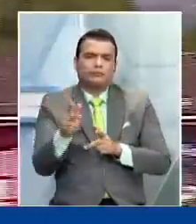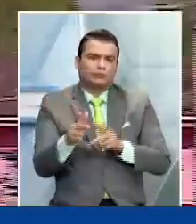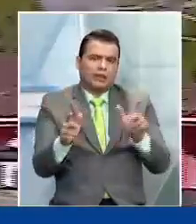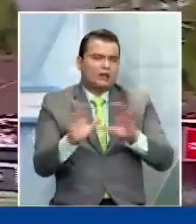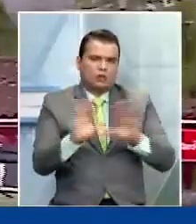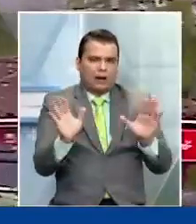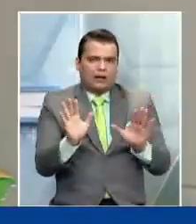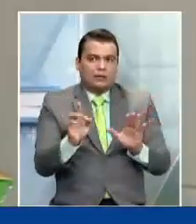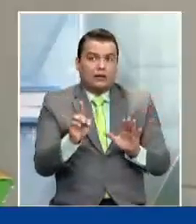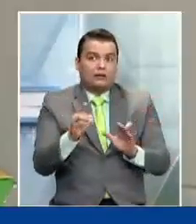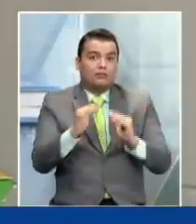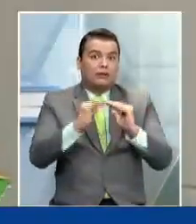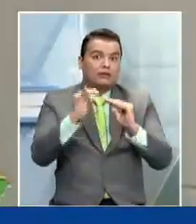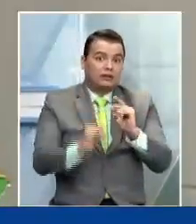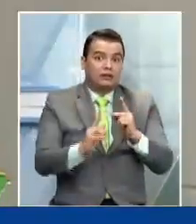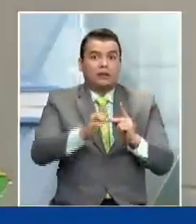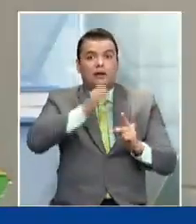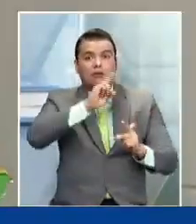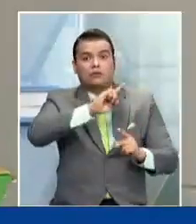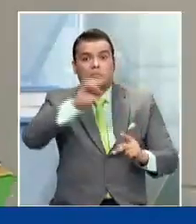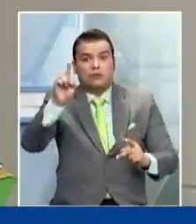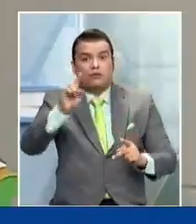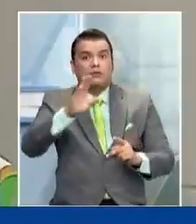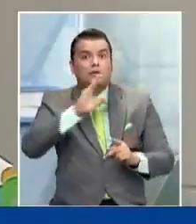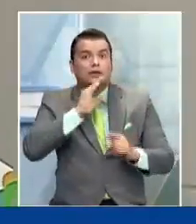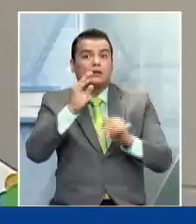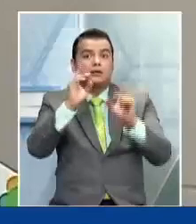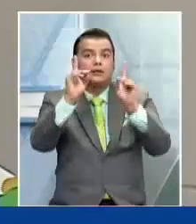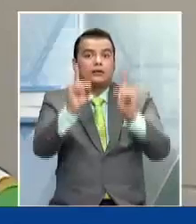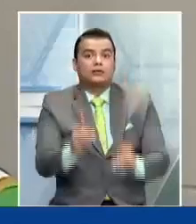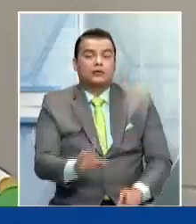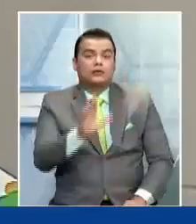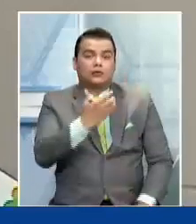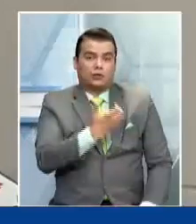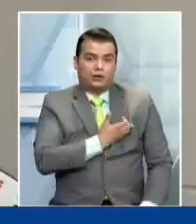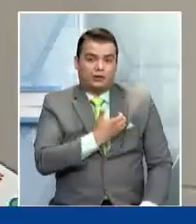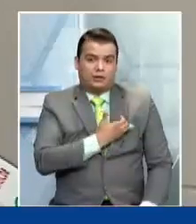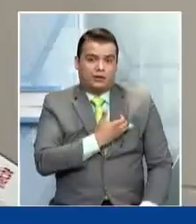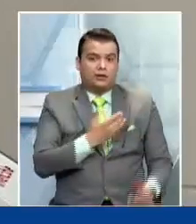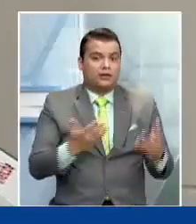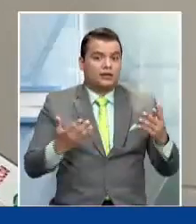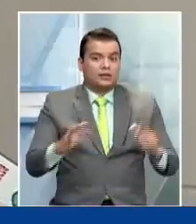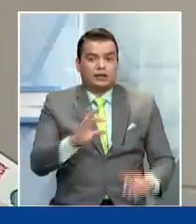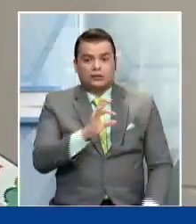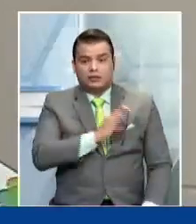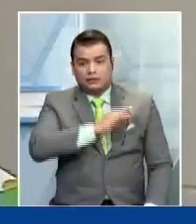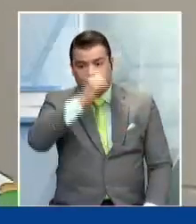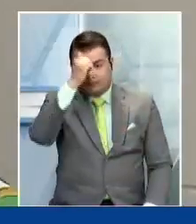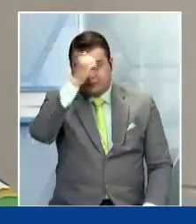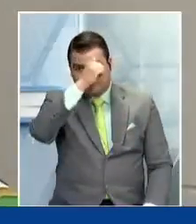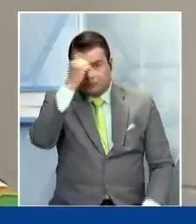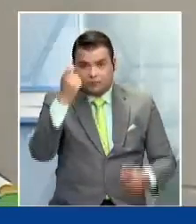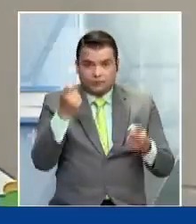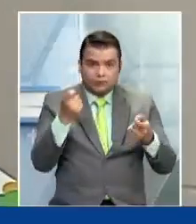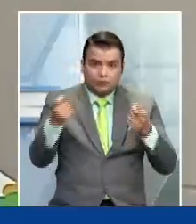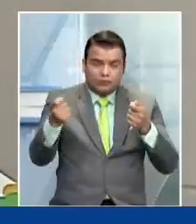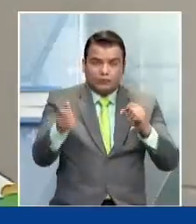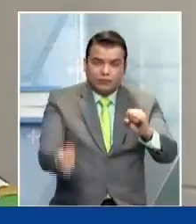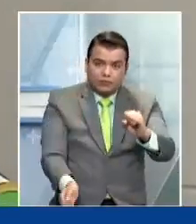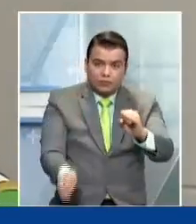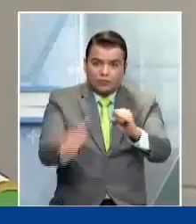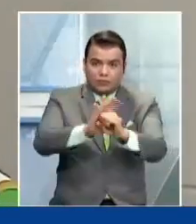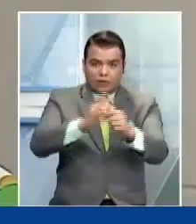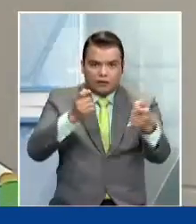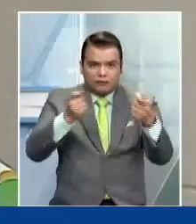cada alcalde. Si nosotros logramos contener dos fines de semana más el crecimiento,